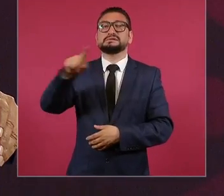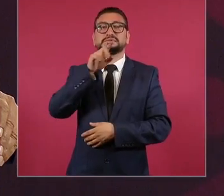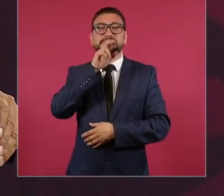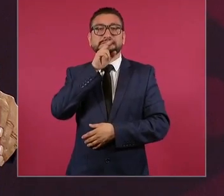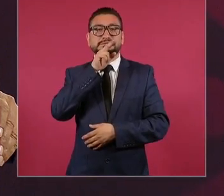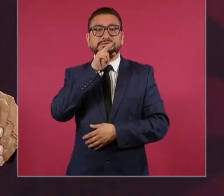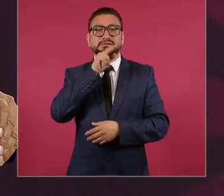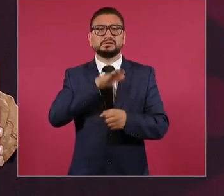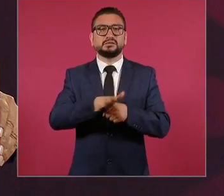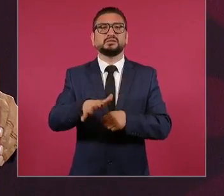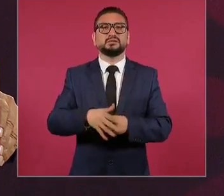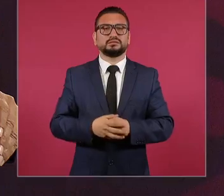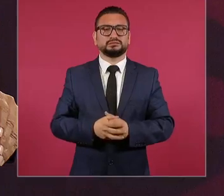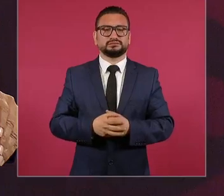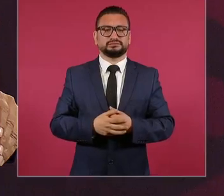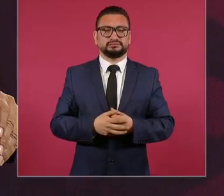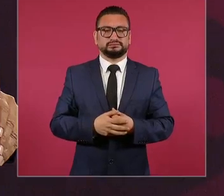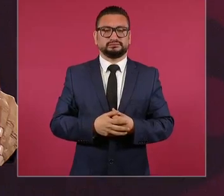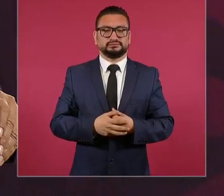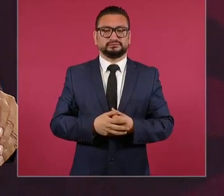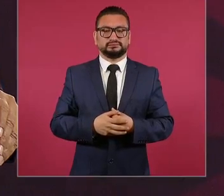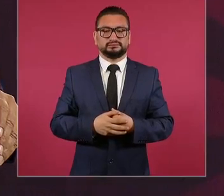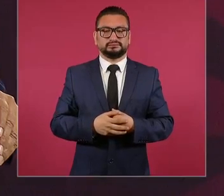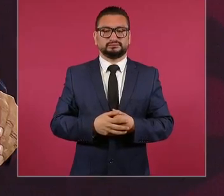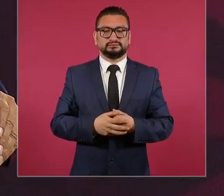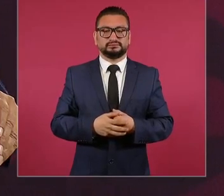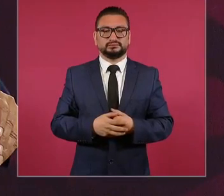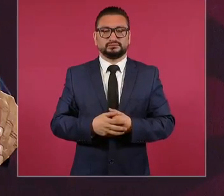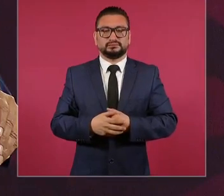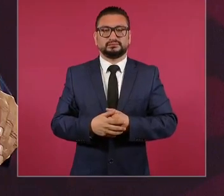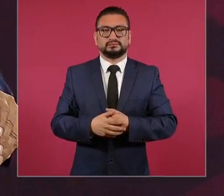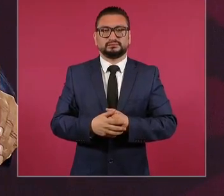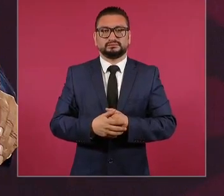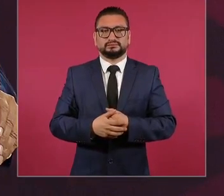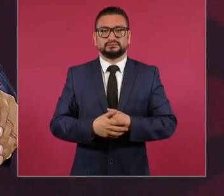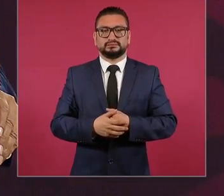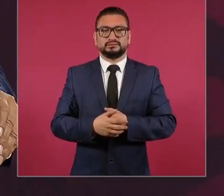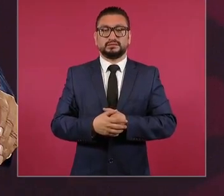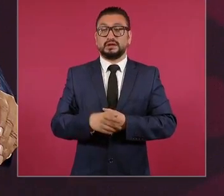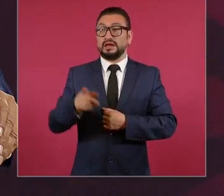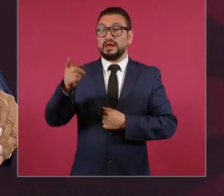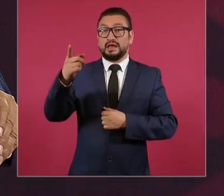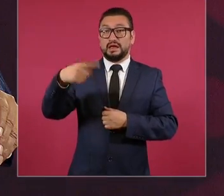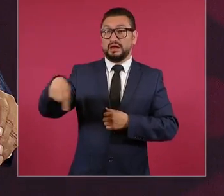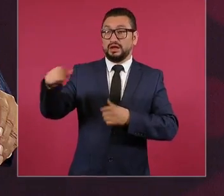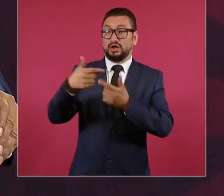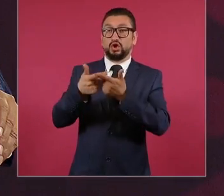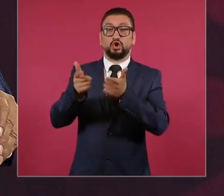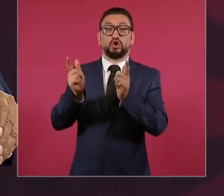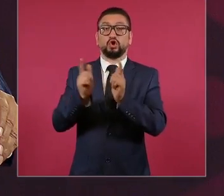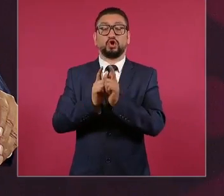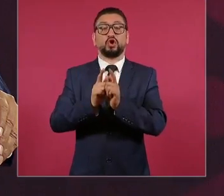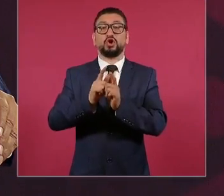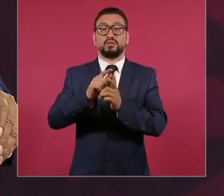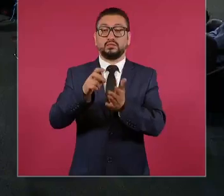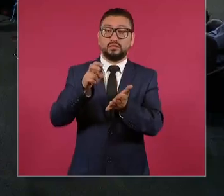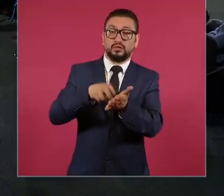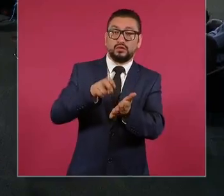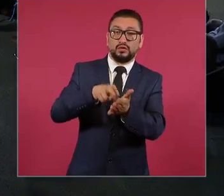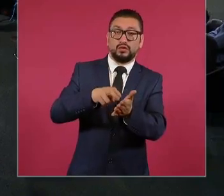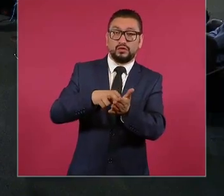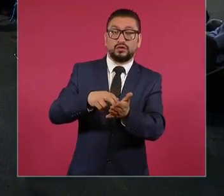a los que están en contra de esta reforma